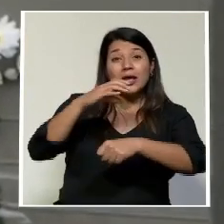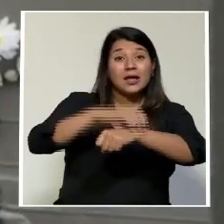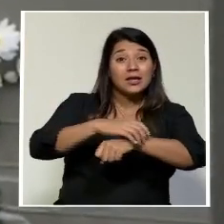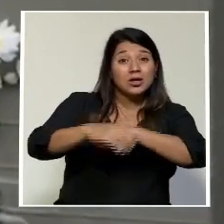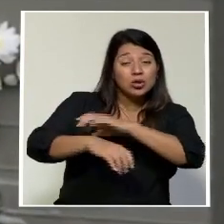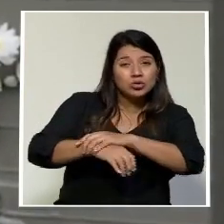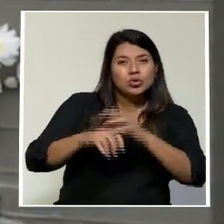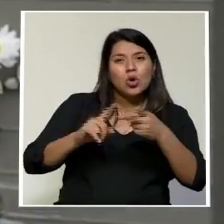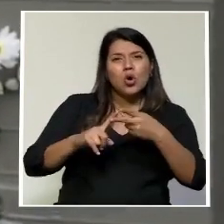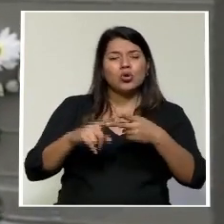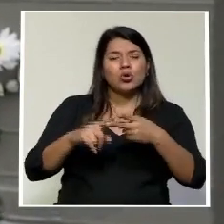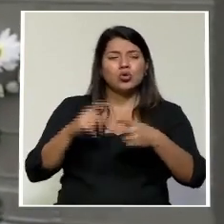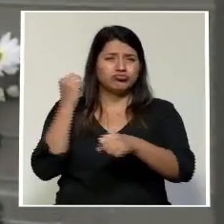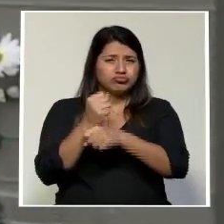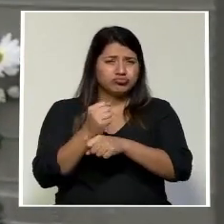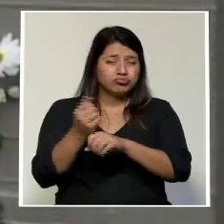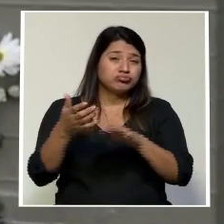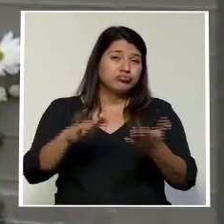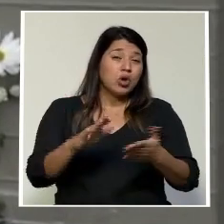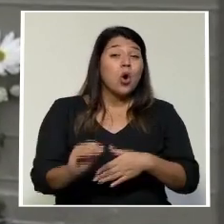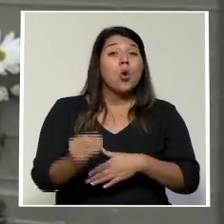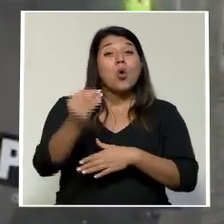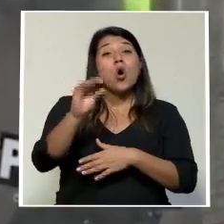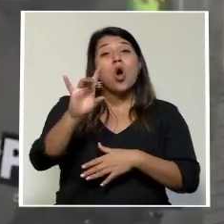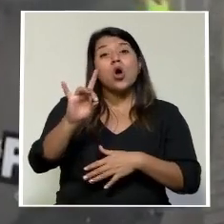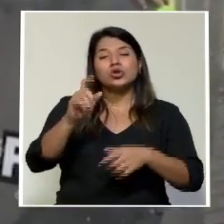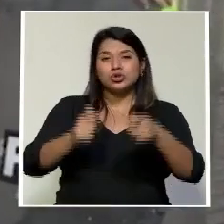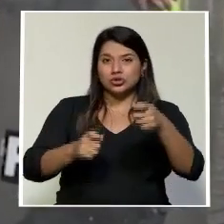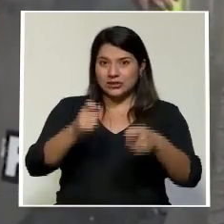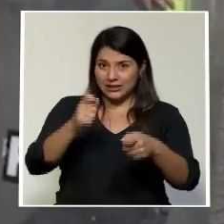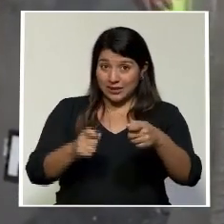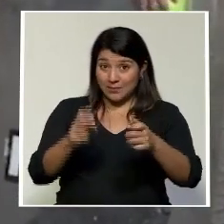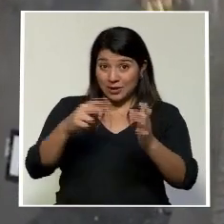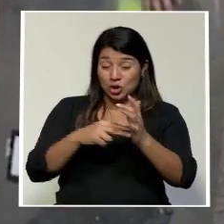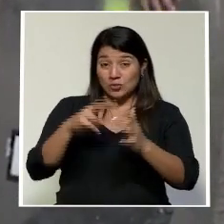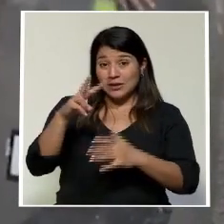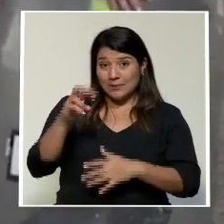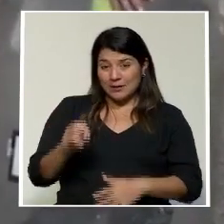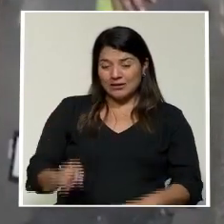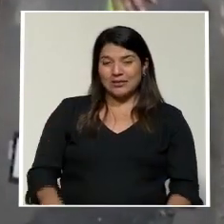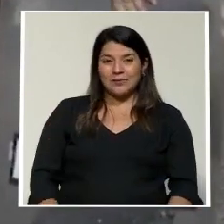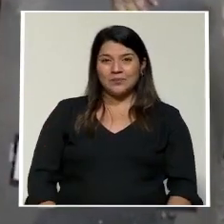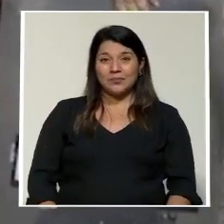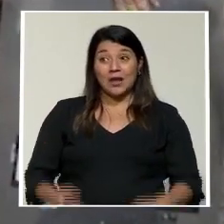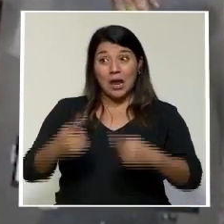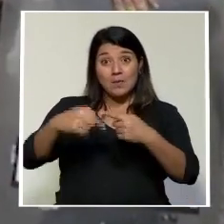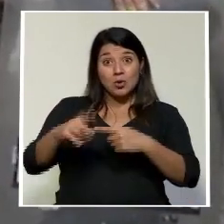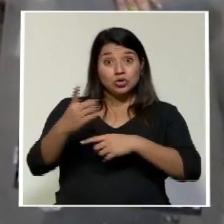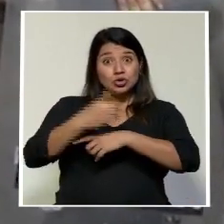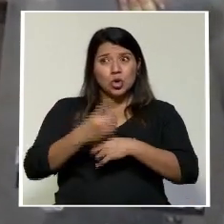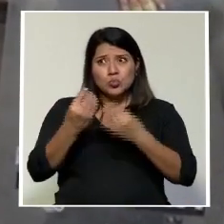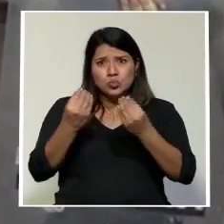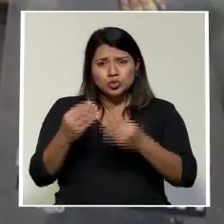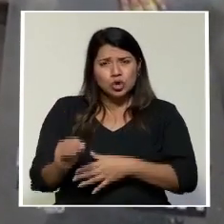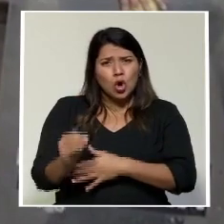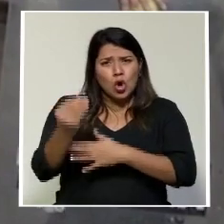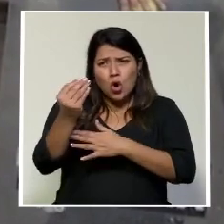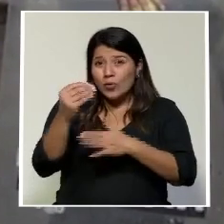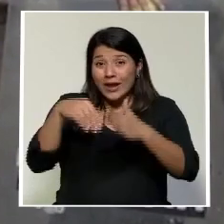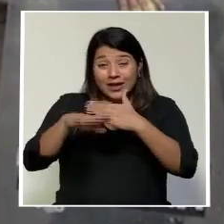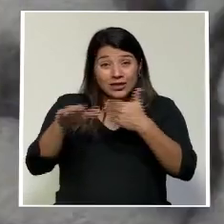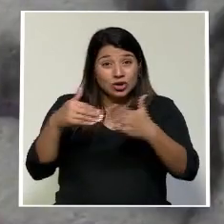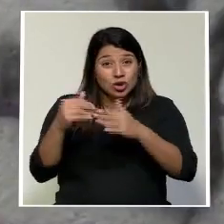muerte de un joven universitario durante la noche del 8 de septiembre de 2020 el día siguiente decenas de miles de jóvenes de todo